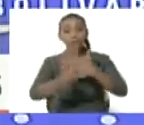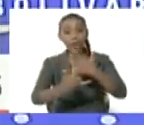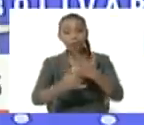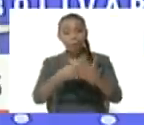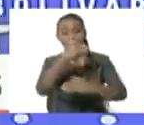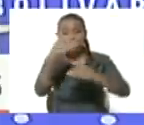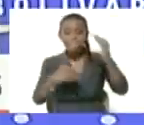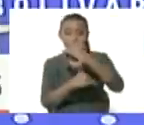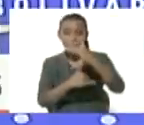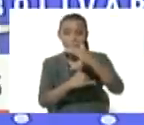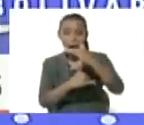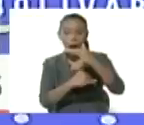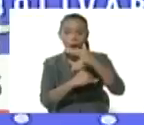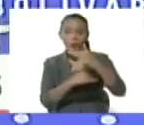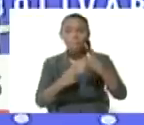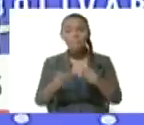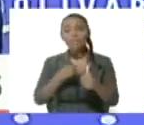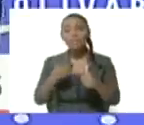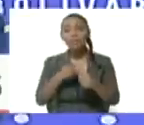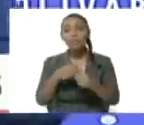de corresponsabilidad.